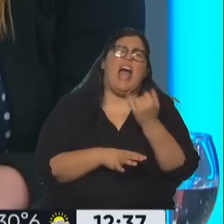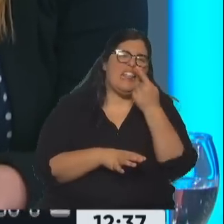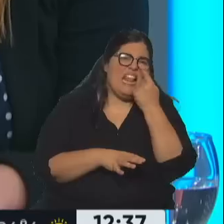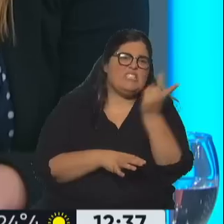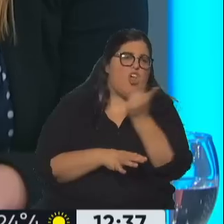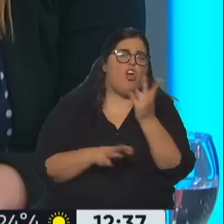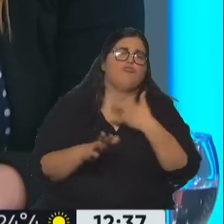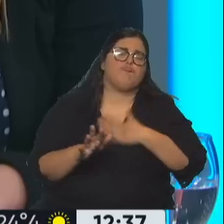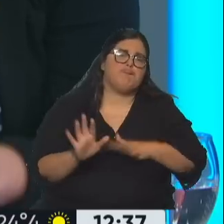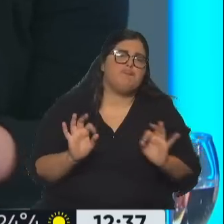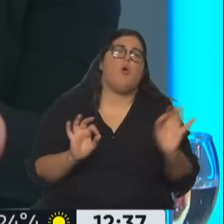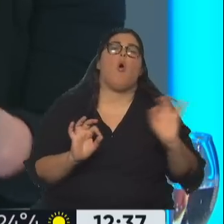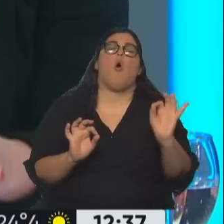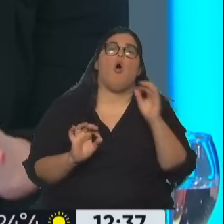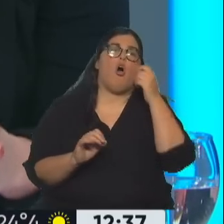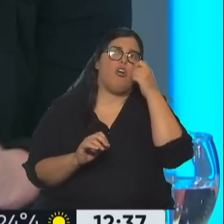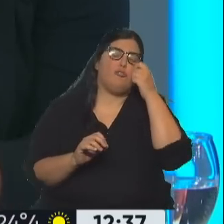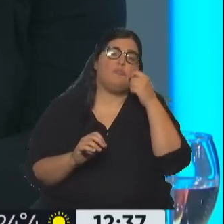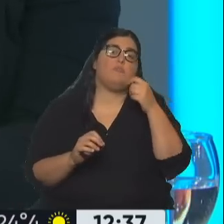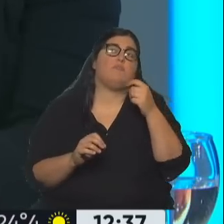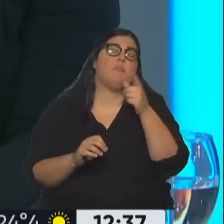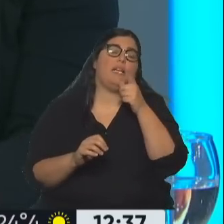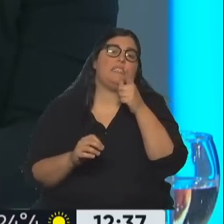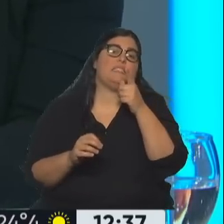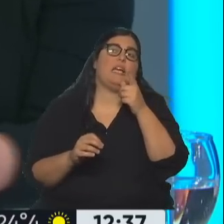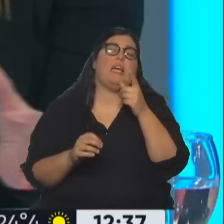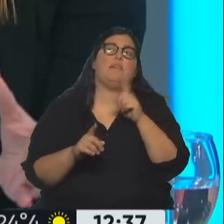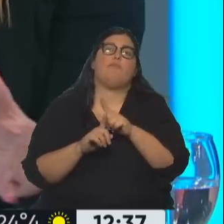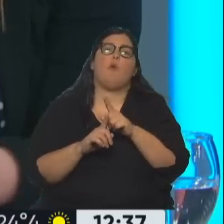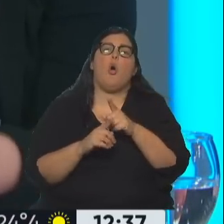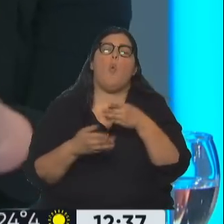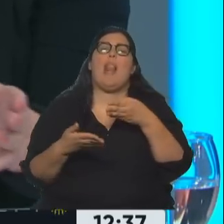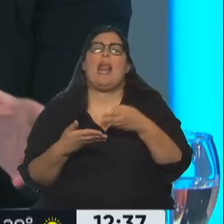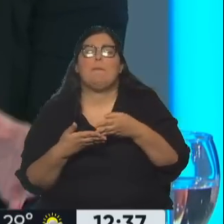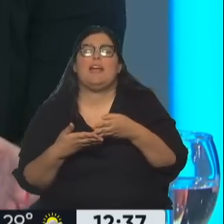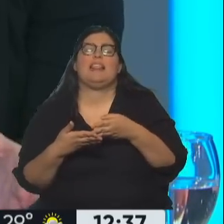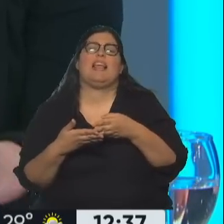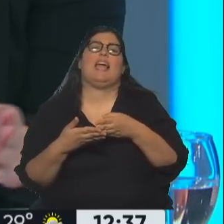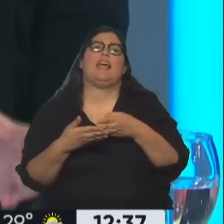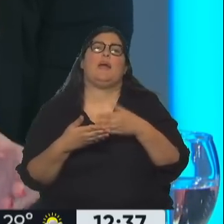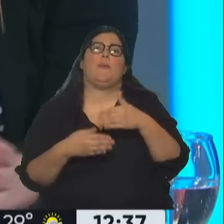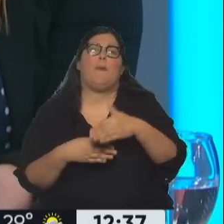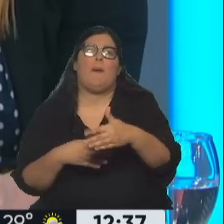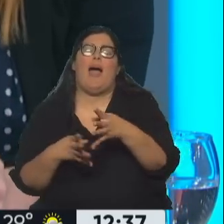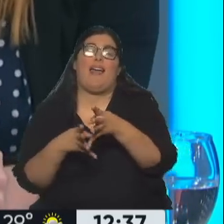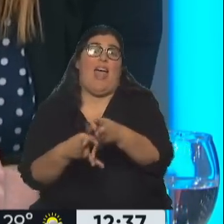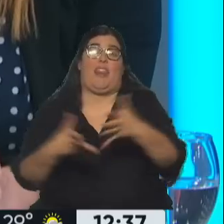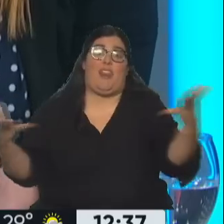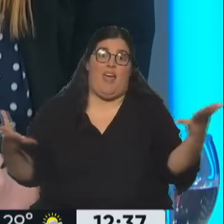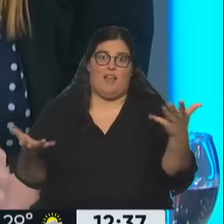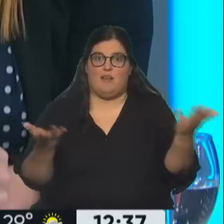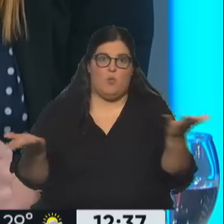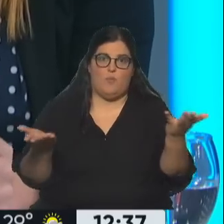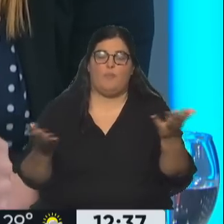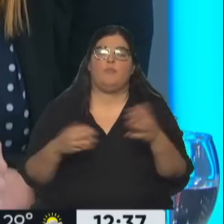un límite que estamos naturalizando, digamos, en un límite con la posibilidad de ir a una gran guerra? Yo creo que en